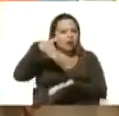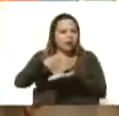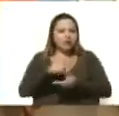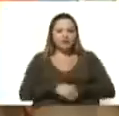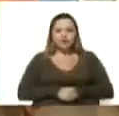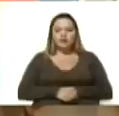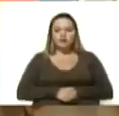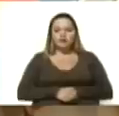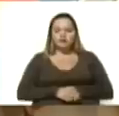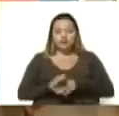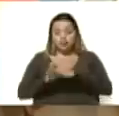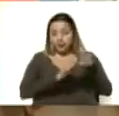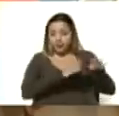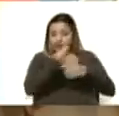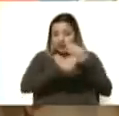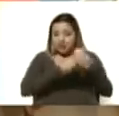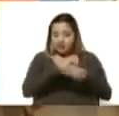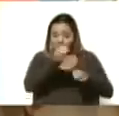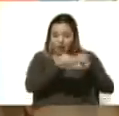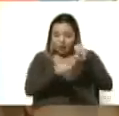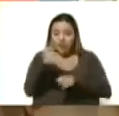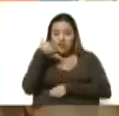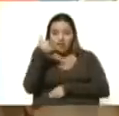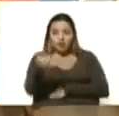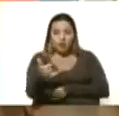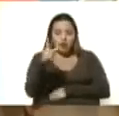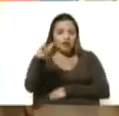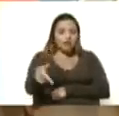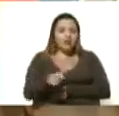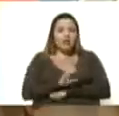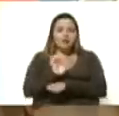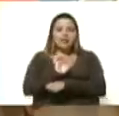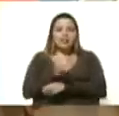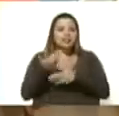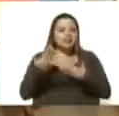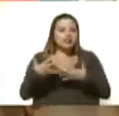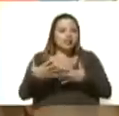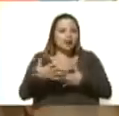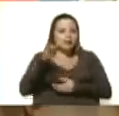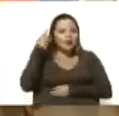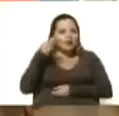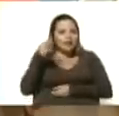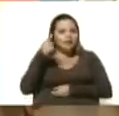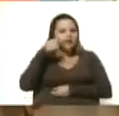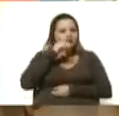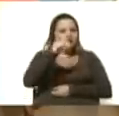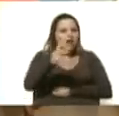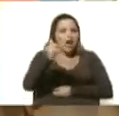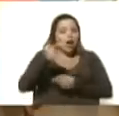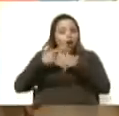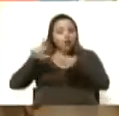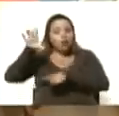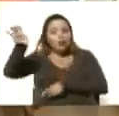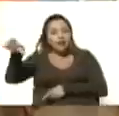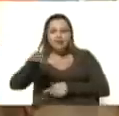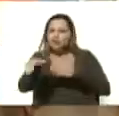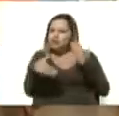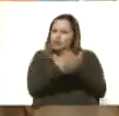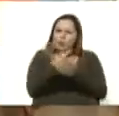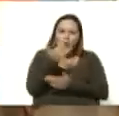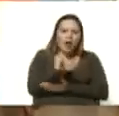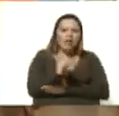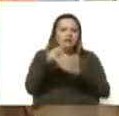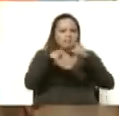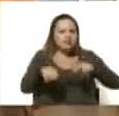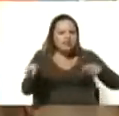movimientos migratorios. Posteriormente se solicitó una alerta amarilla para que se nos informara si se encontraba en otro país. Todo eso fue parte